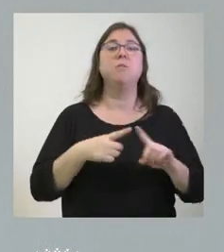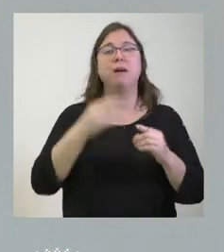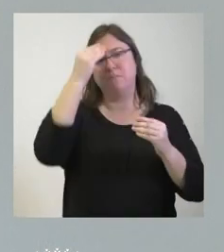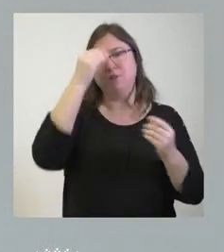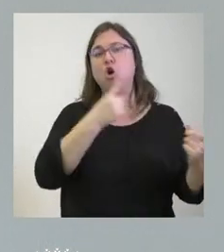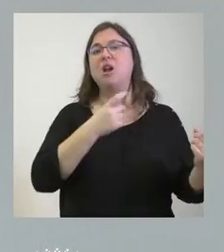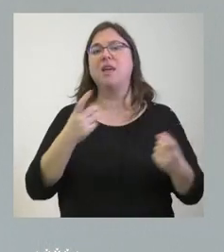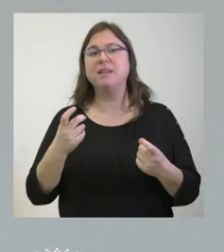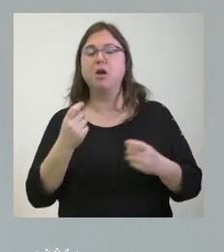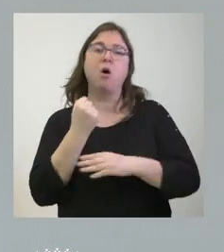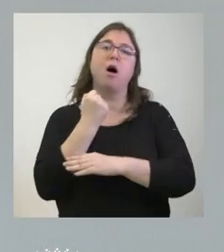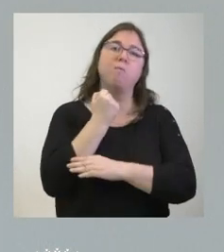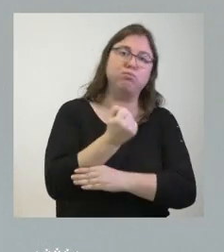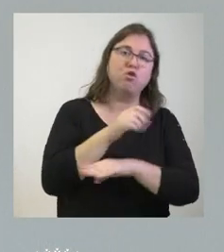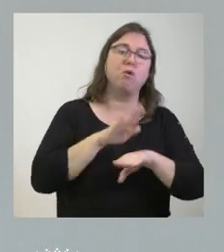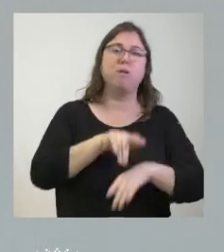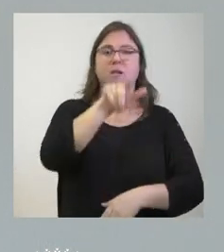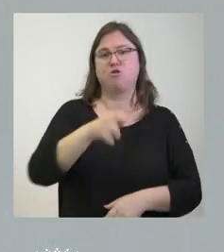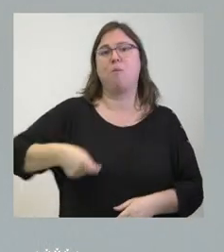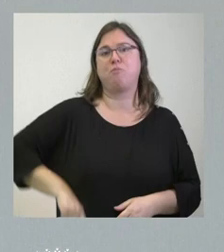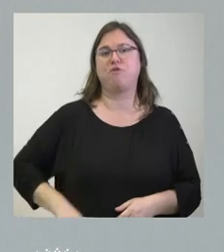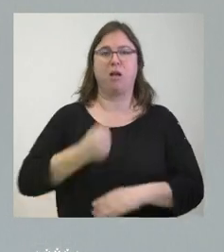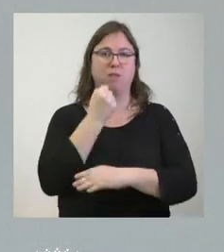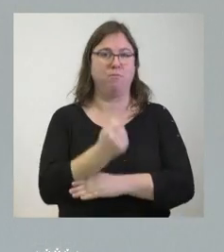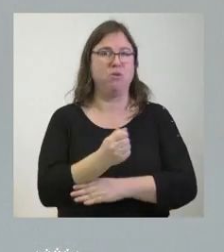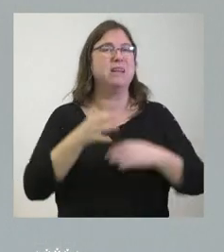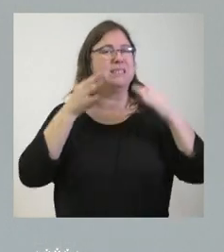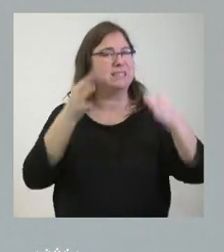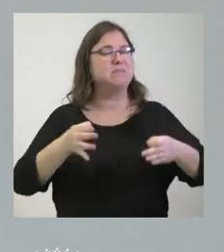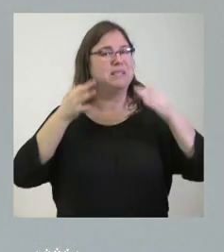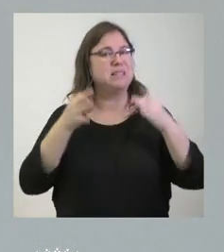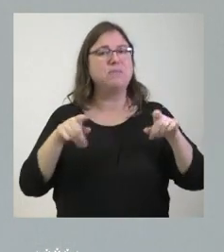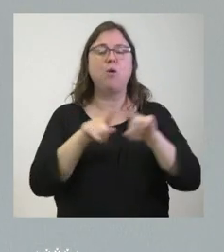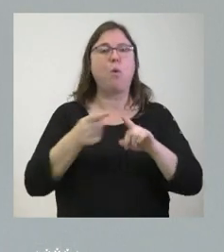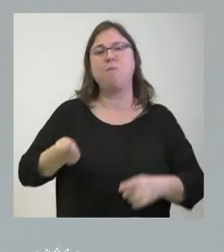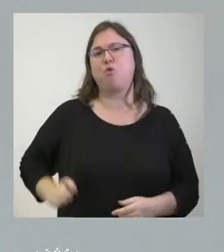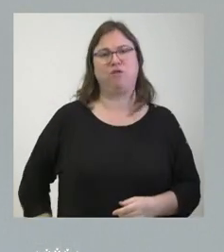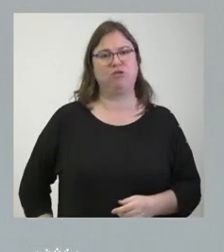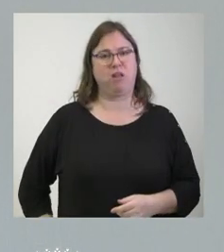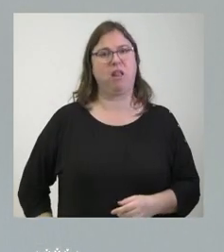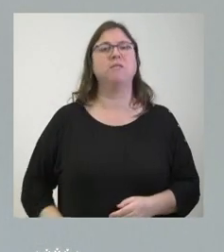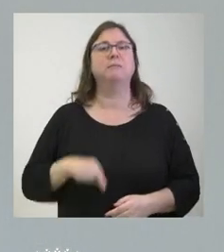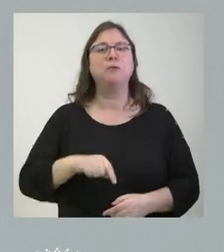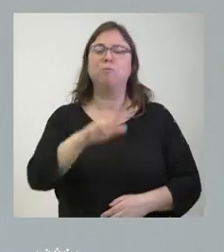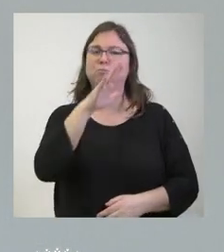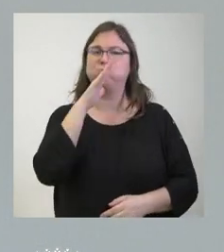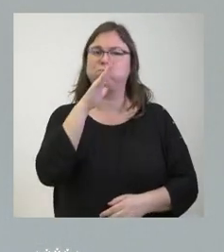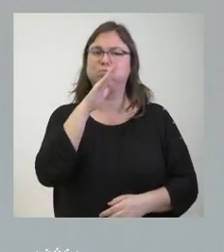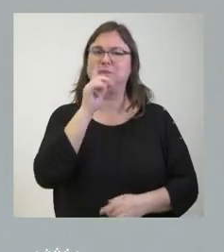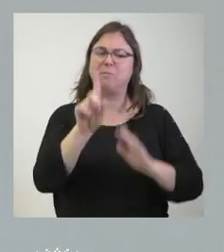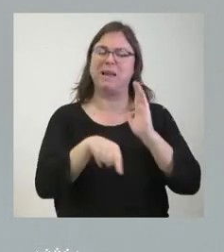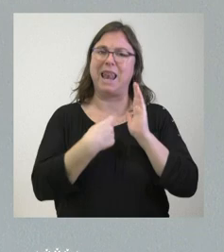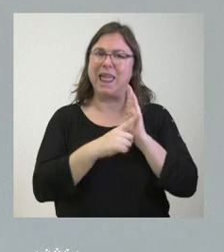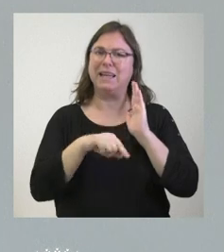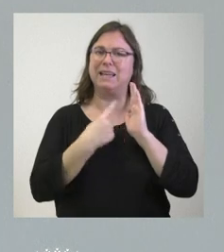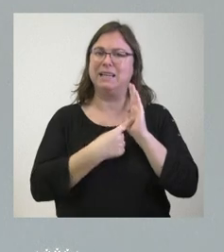volver a respaldar el trabajo de los profesionales el hecho de que se pongan siempre el foco en relación con los profesionales estos asuntos por parte de este tipo de leyes